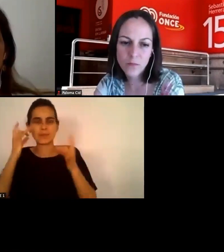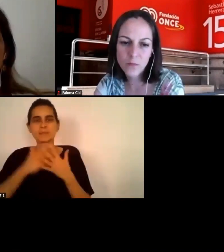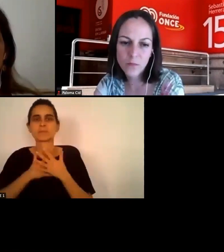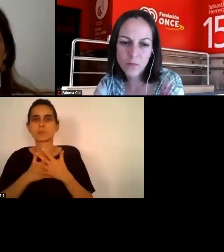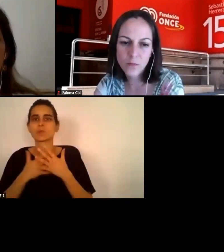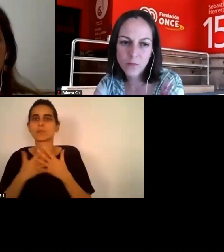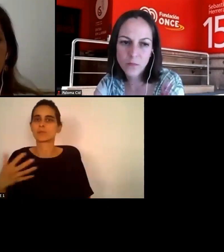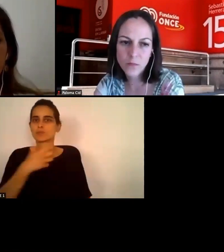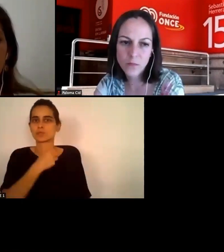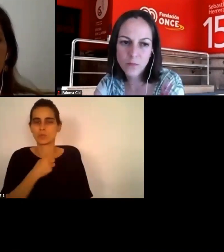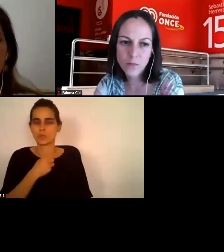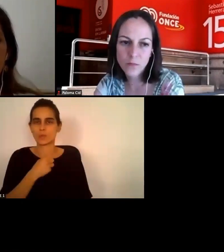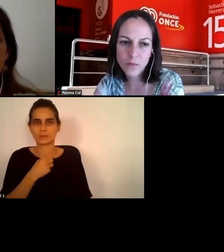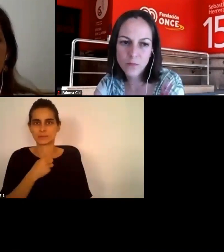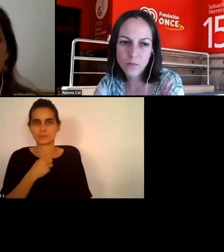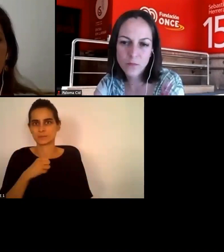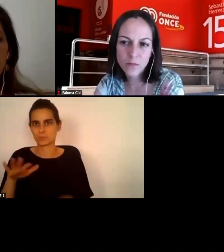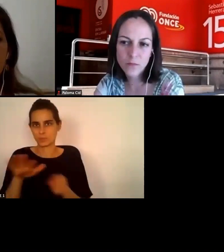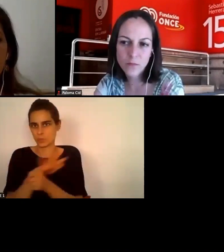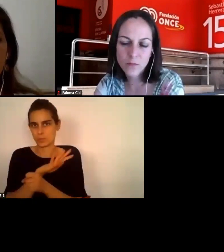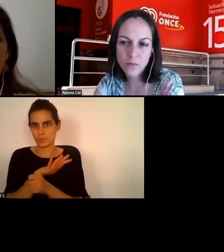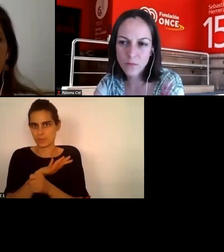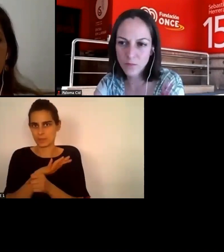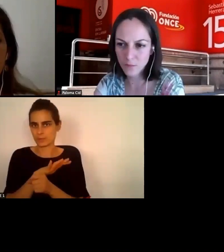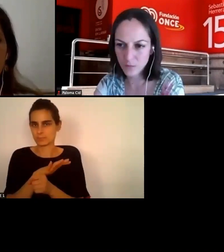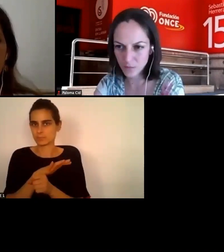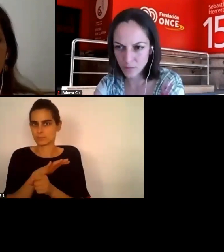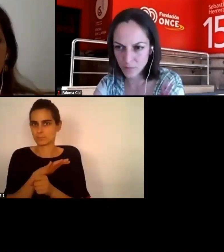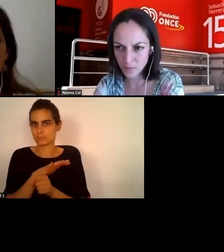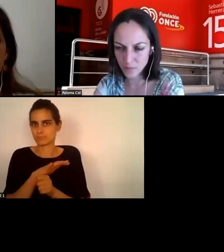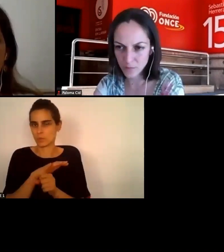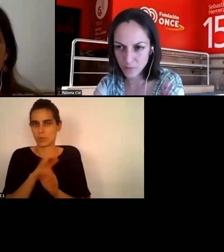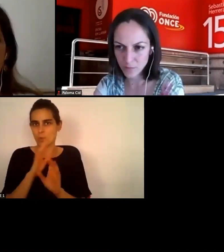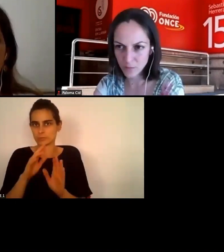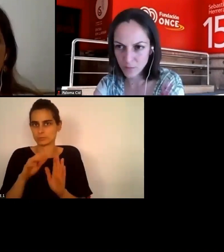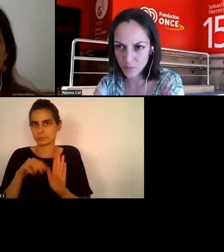voluntariado quedan cubiertas regularmente.